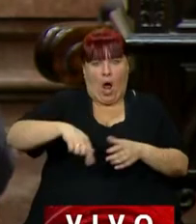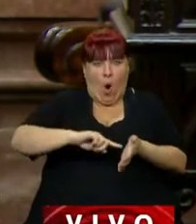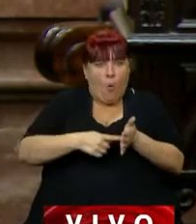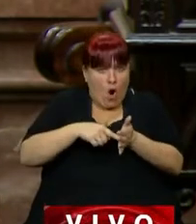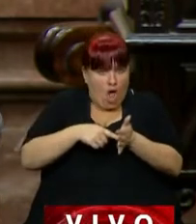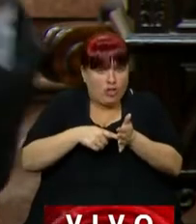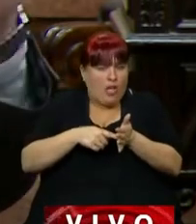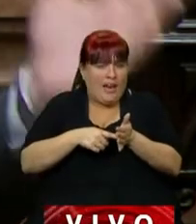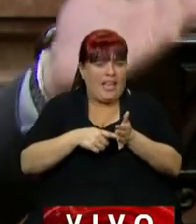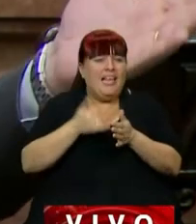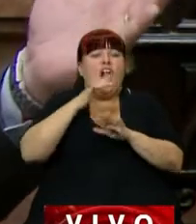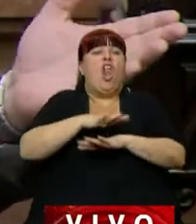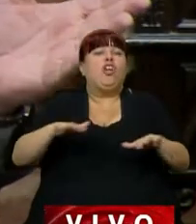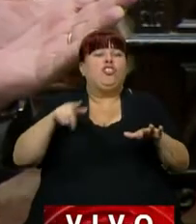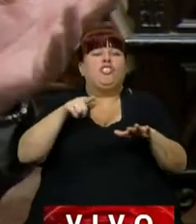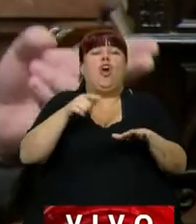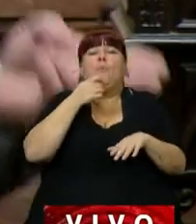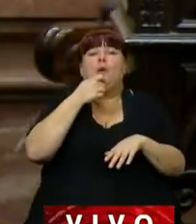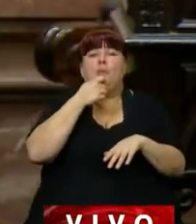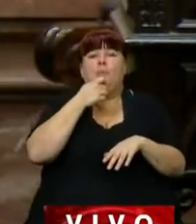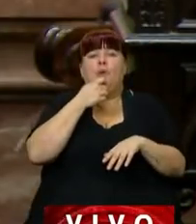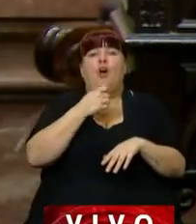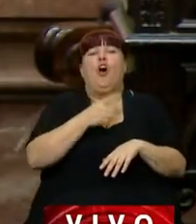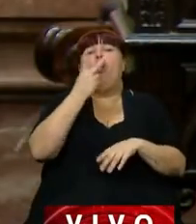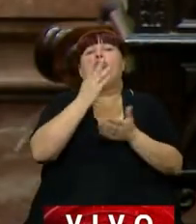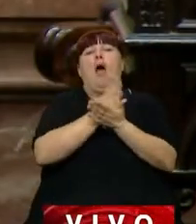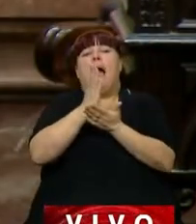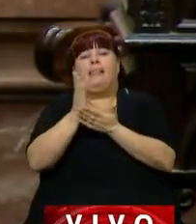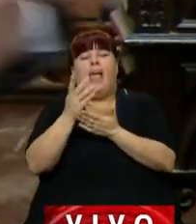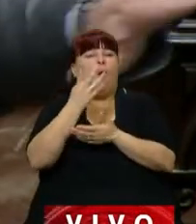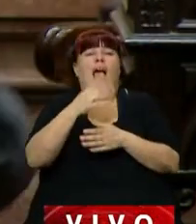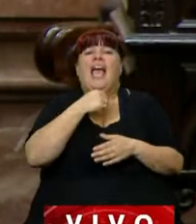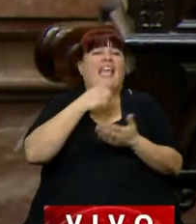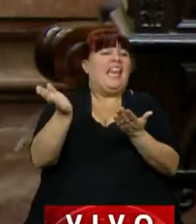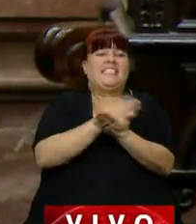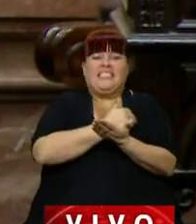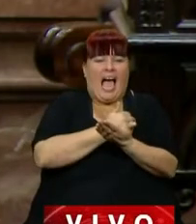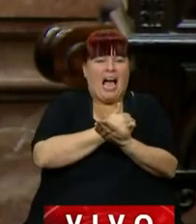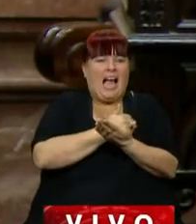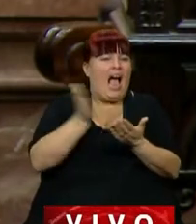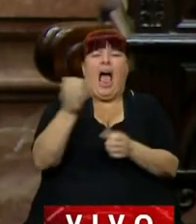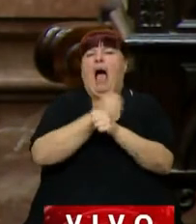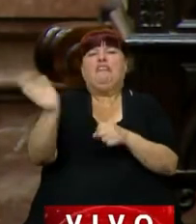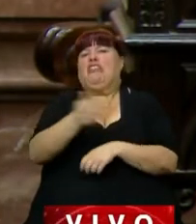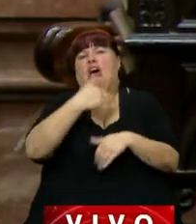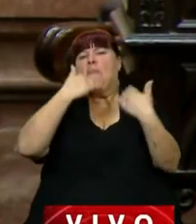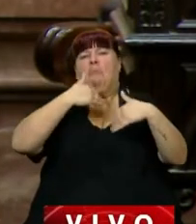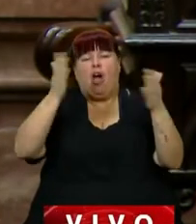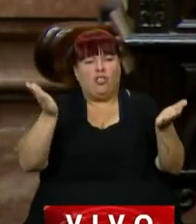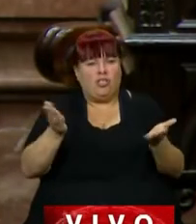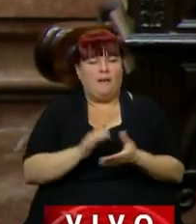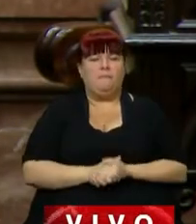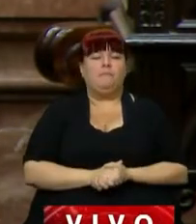Aires, ya si los chicos tienen dos materias, cuatro, las quieren sacar, pasan todo, da lo mismo.